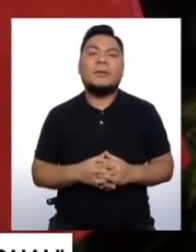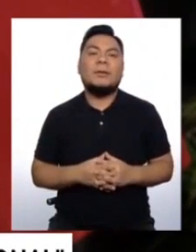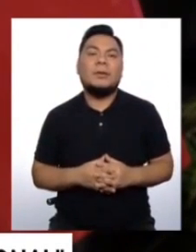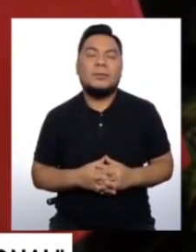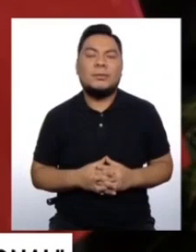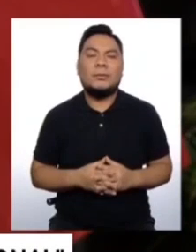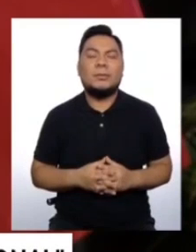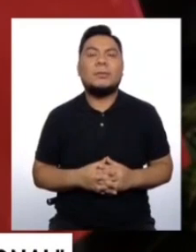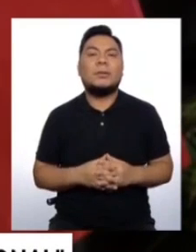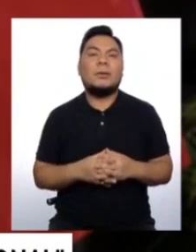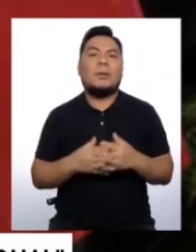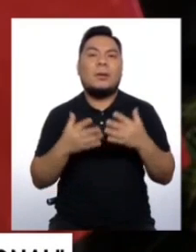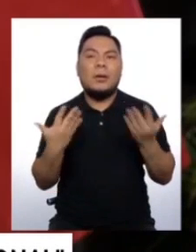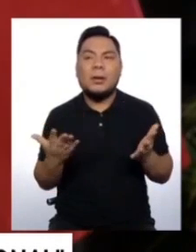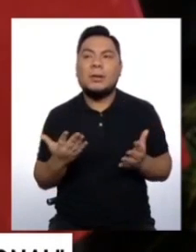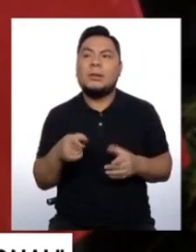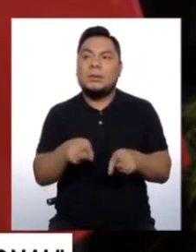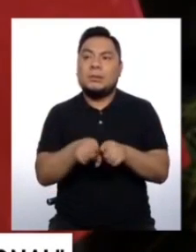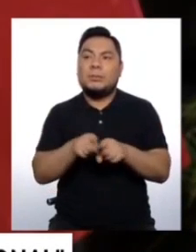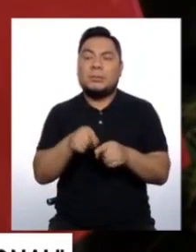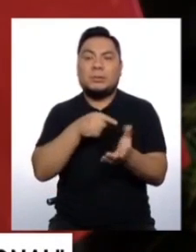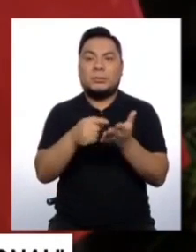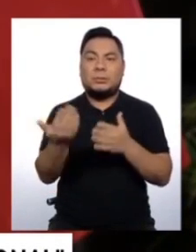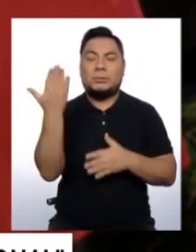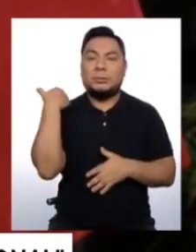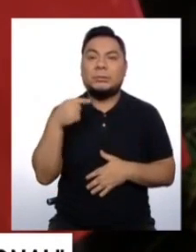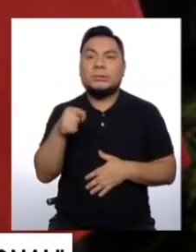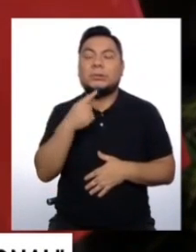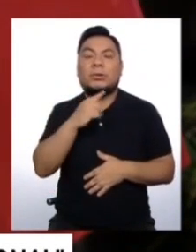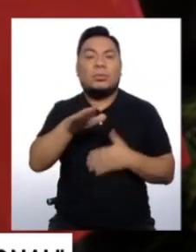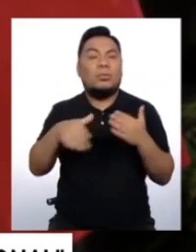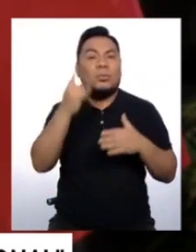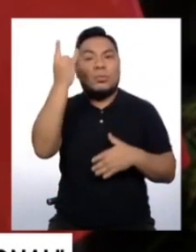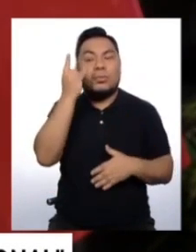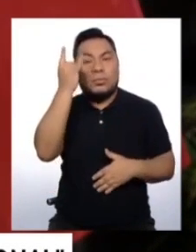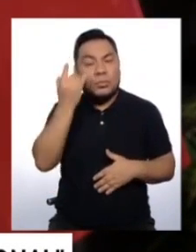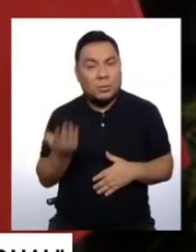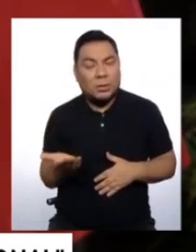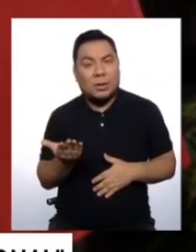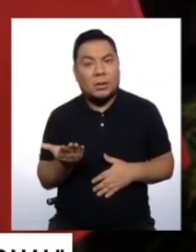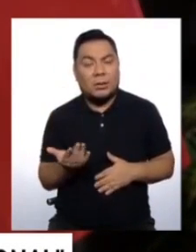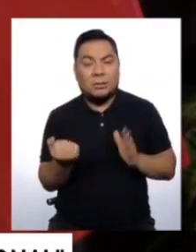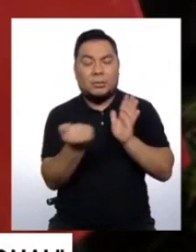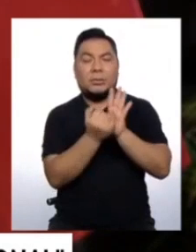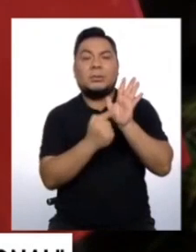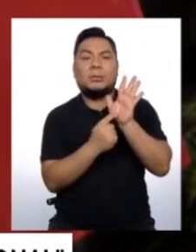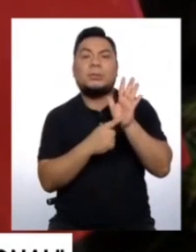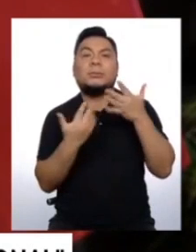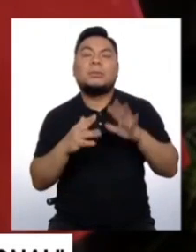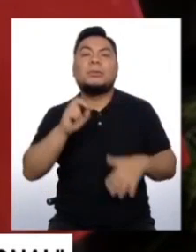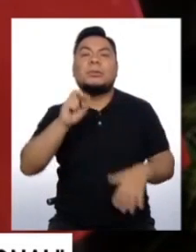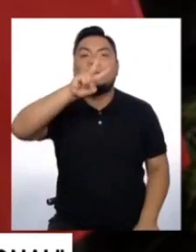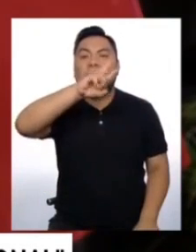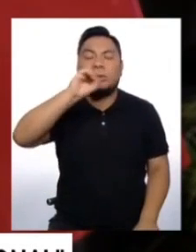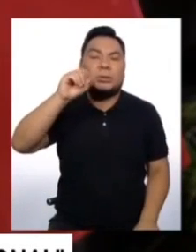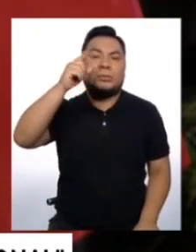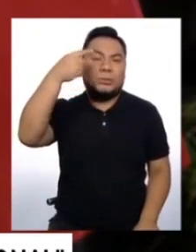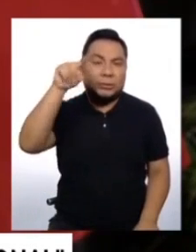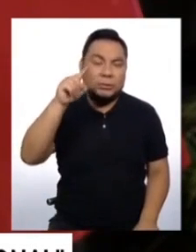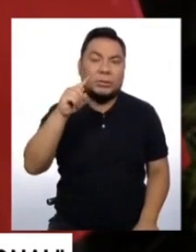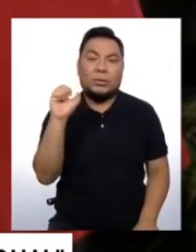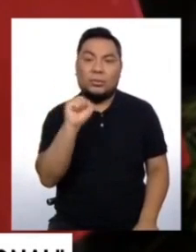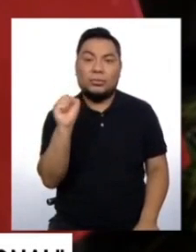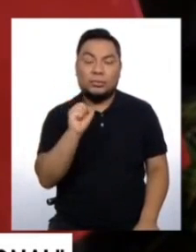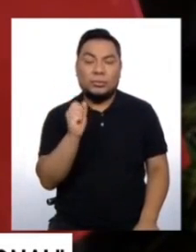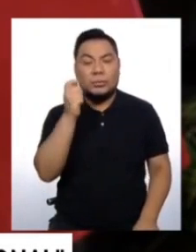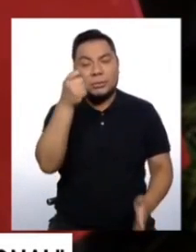para eso, también la semana pasada, a través de un decreto de urgencia, se han destinado más de 200 millones de